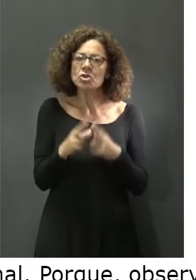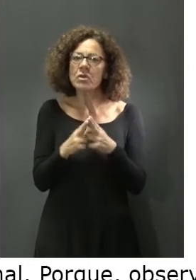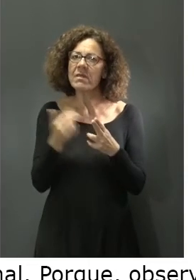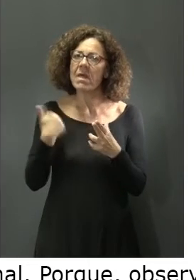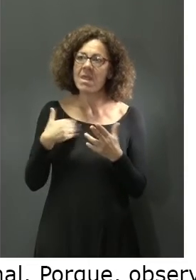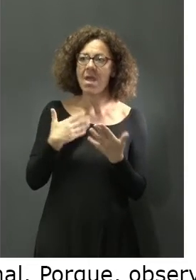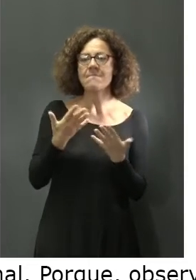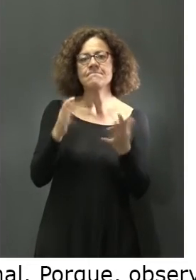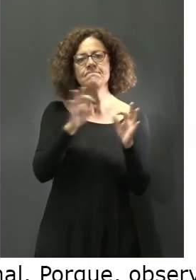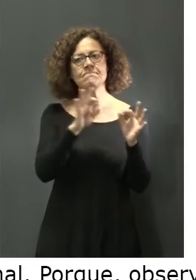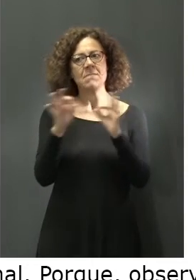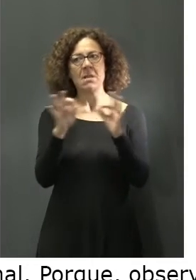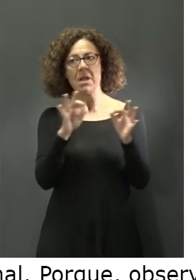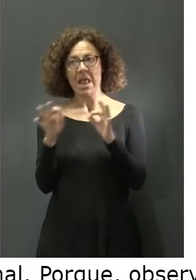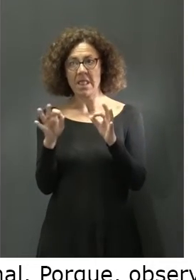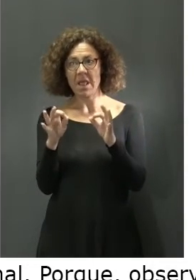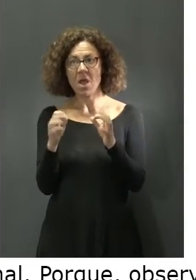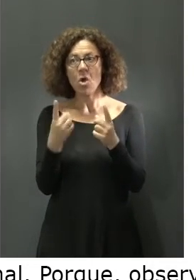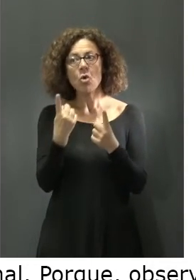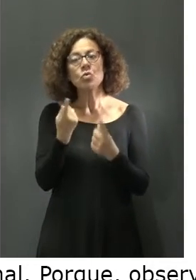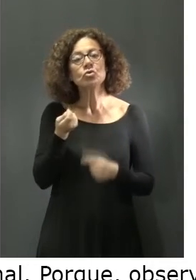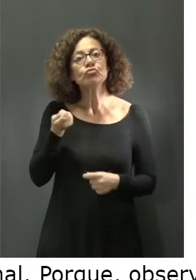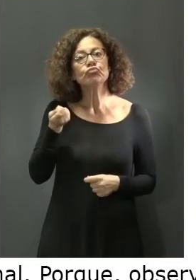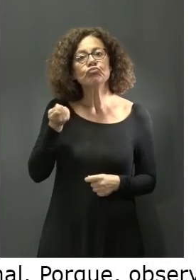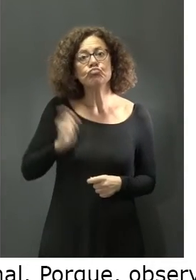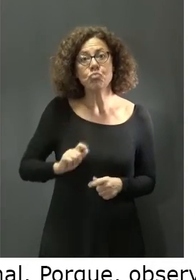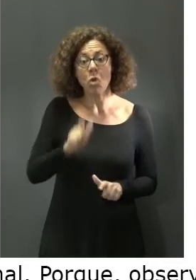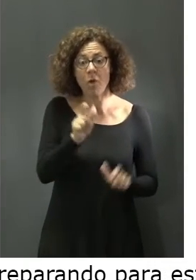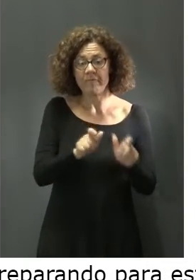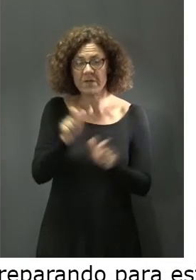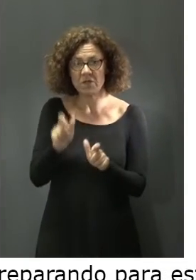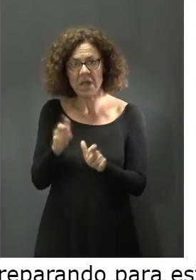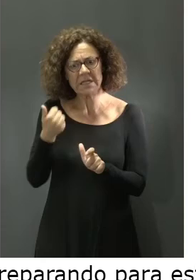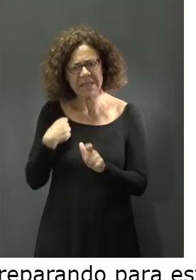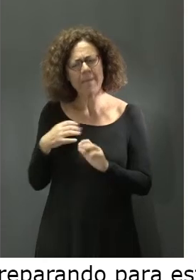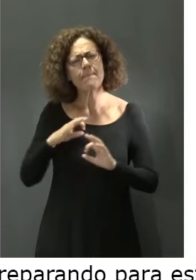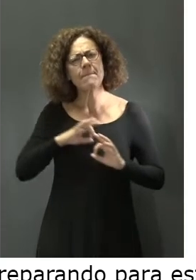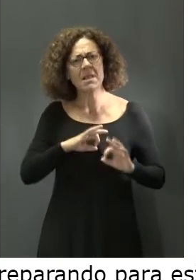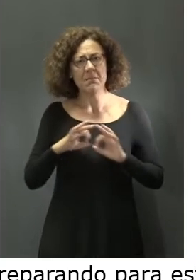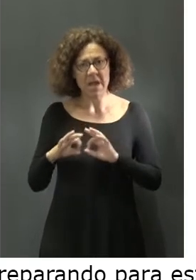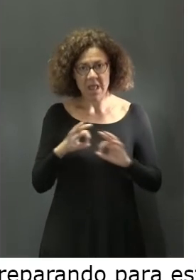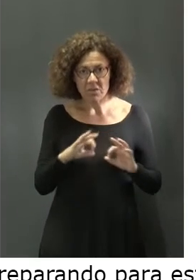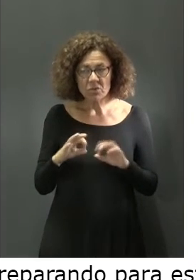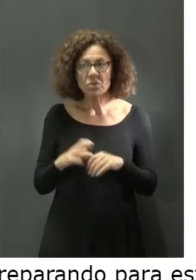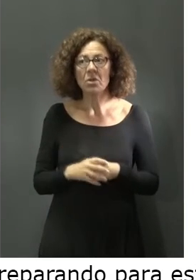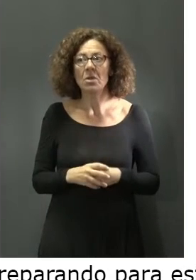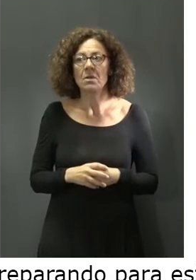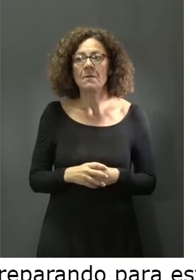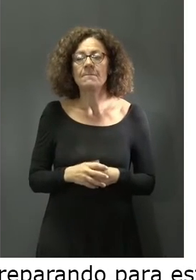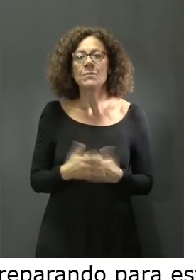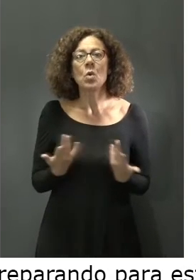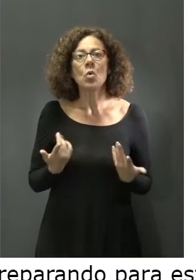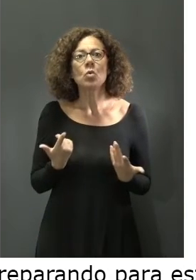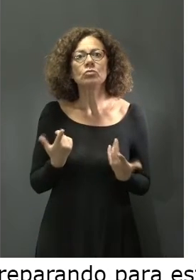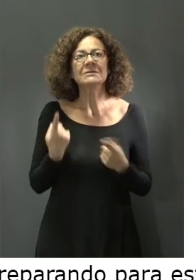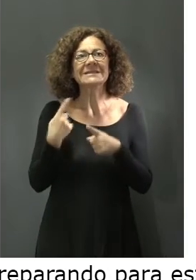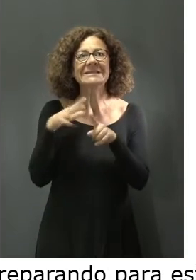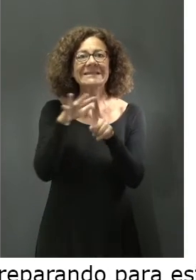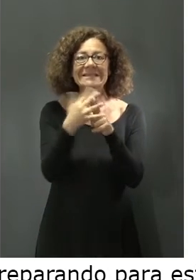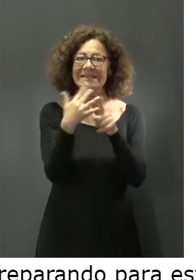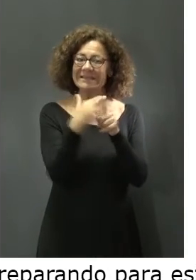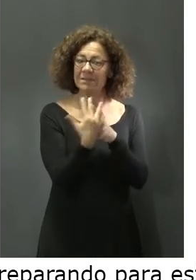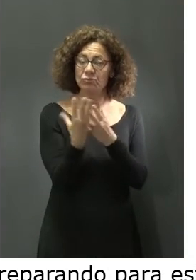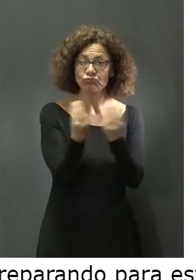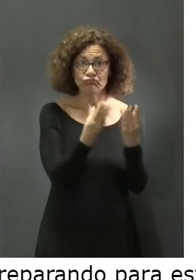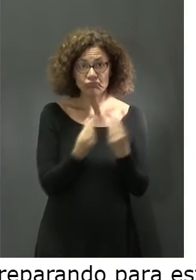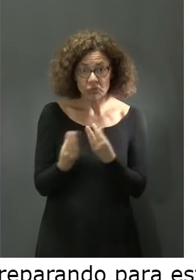preparada, unos profesionales preparados, un montón de situaciones